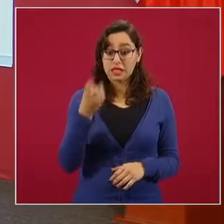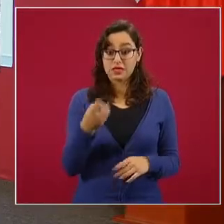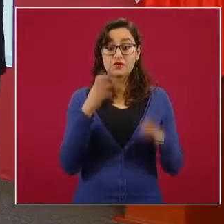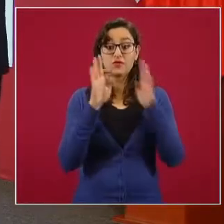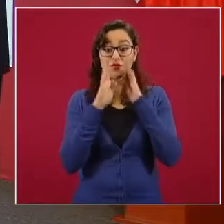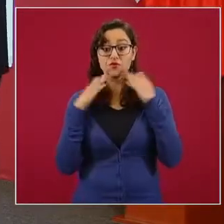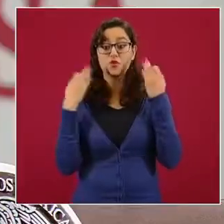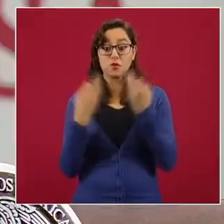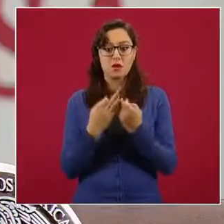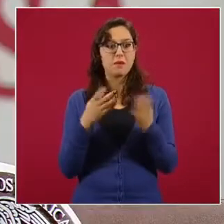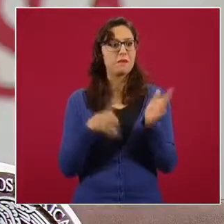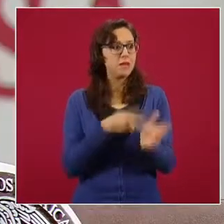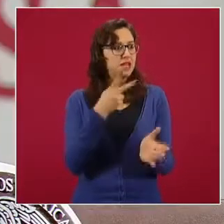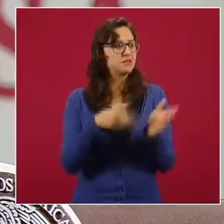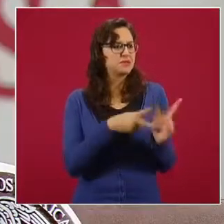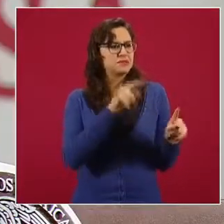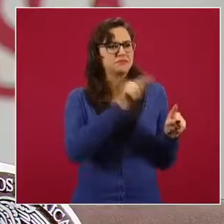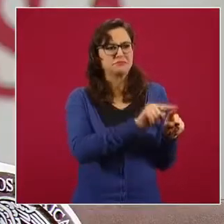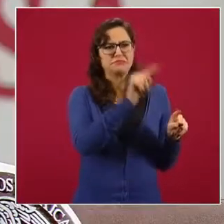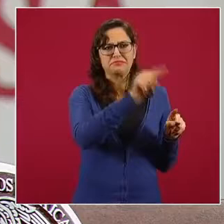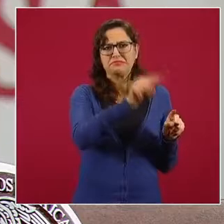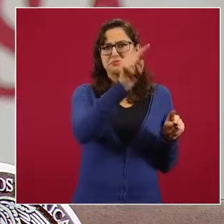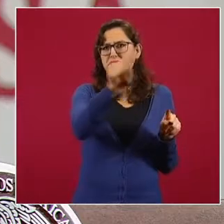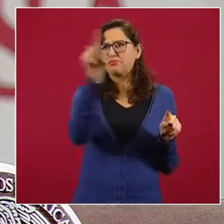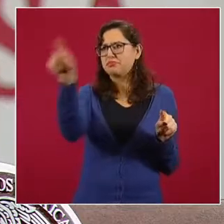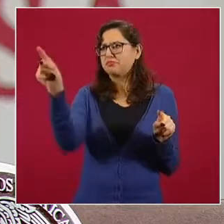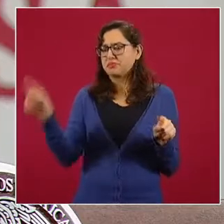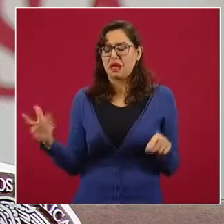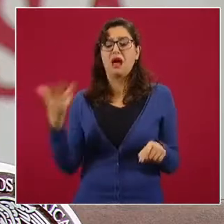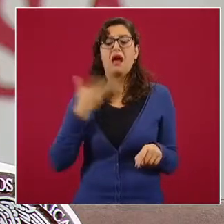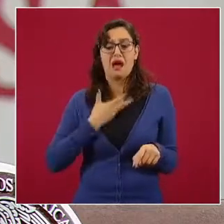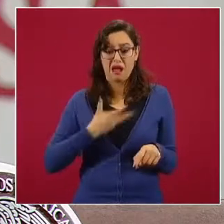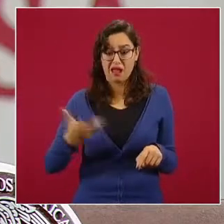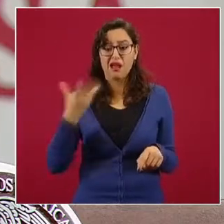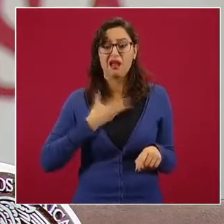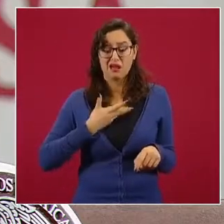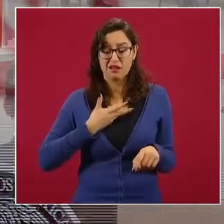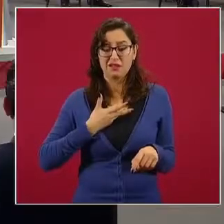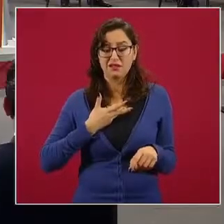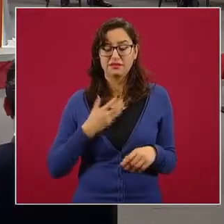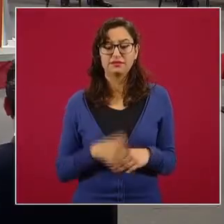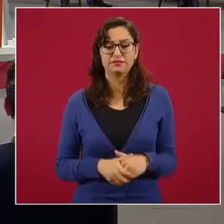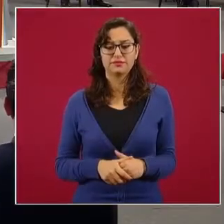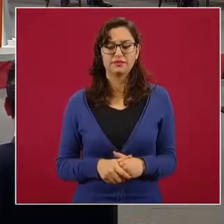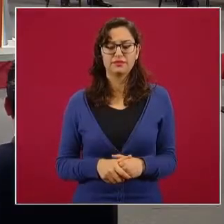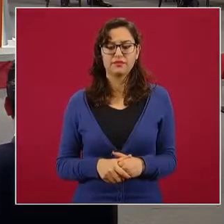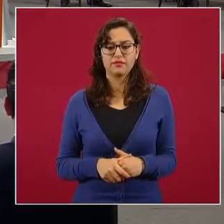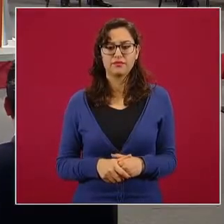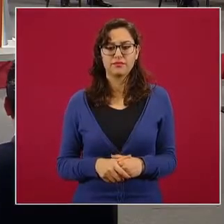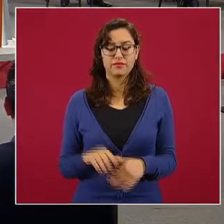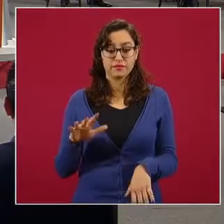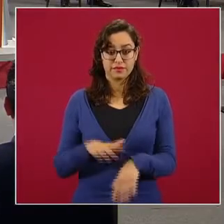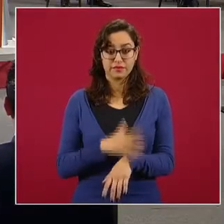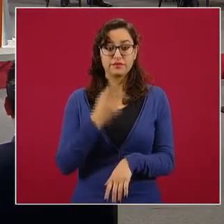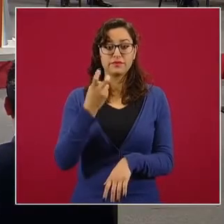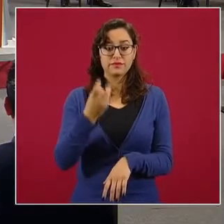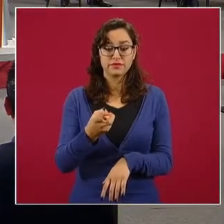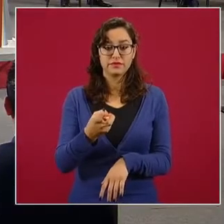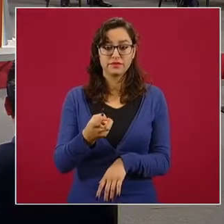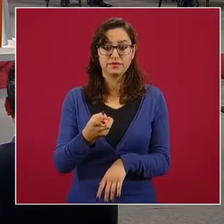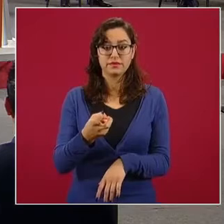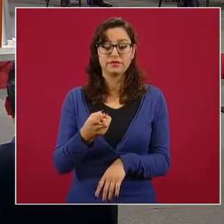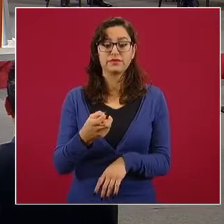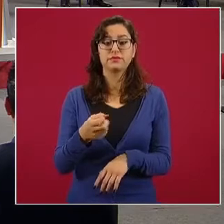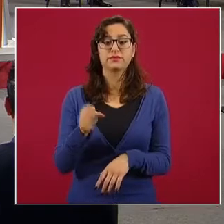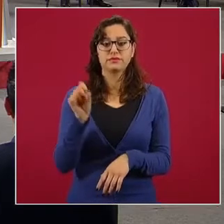vemos multiplicado en diferentes sectores alrededor del país. Es por ello que